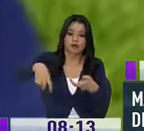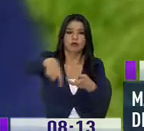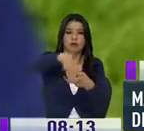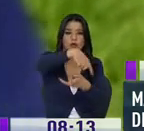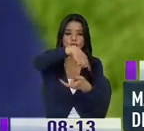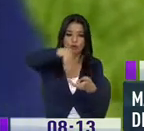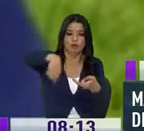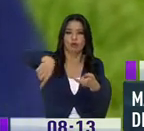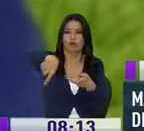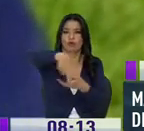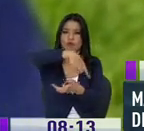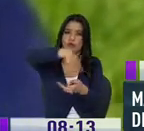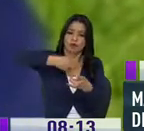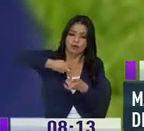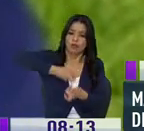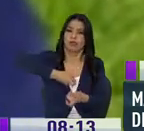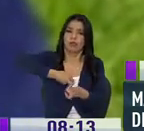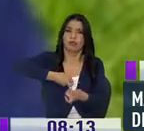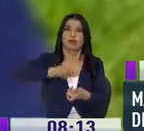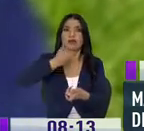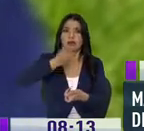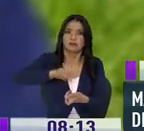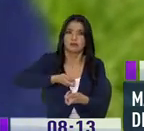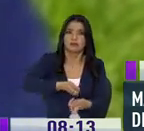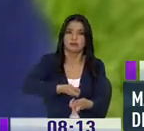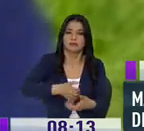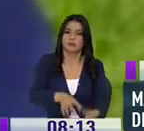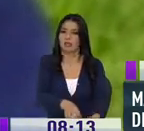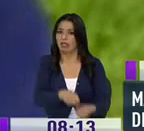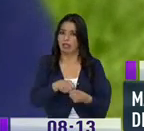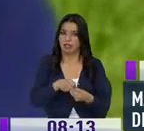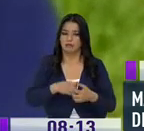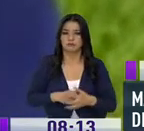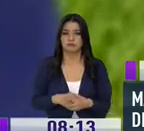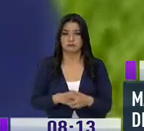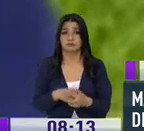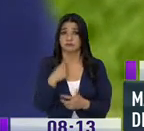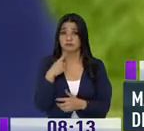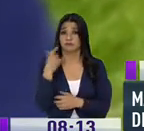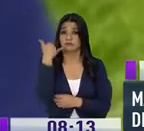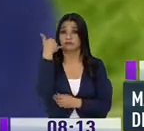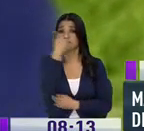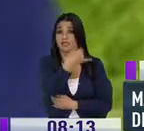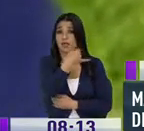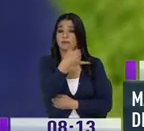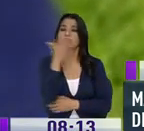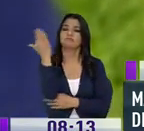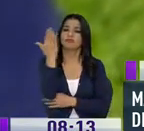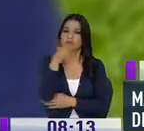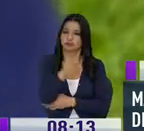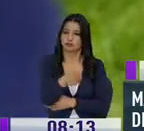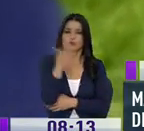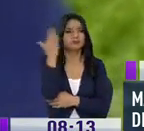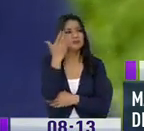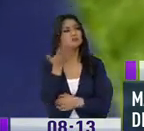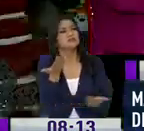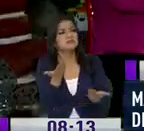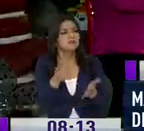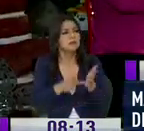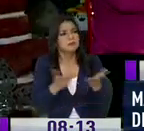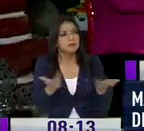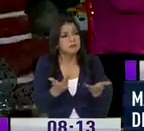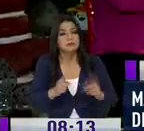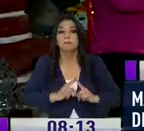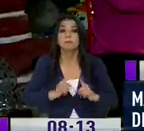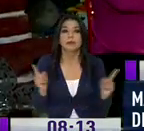le toca con dicho objeto. Laura aseguró que se comunicó con la instructora para conocer lo que sucedió,